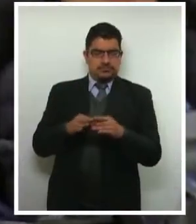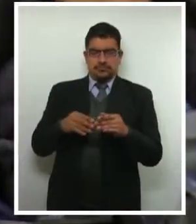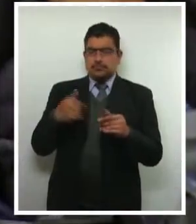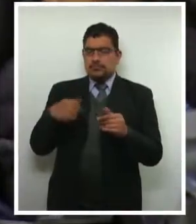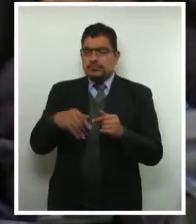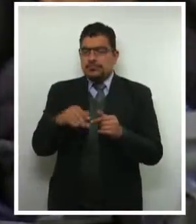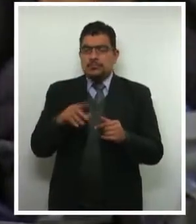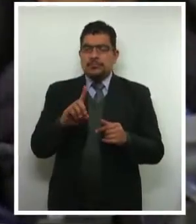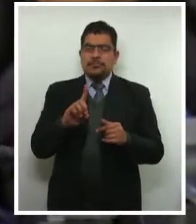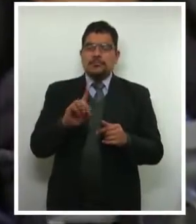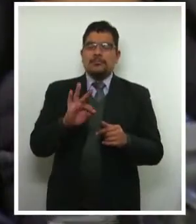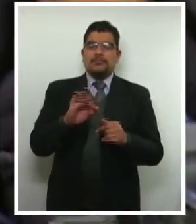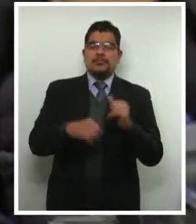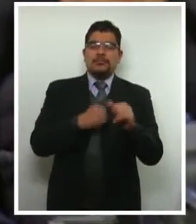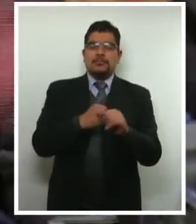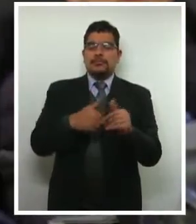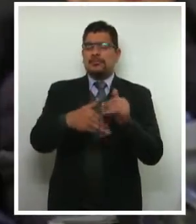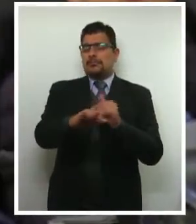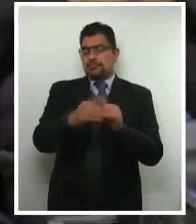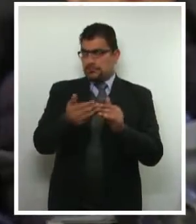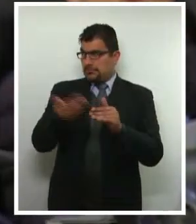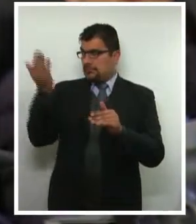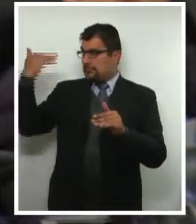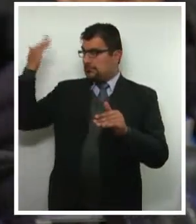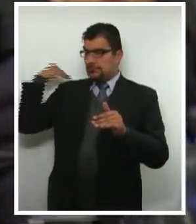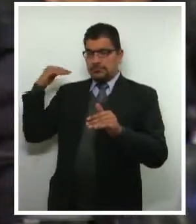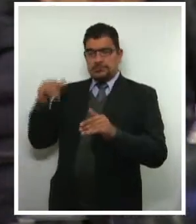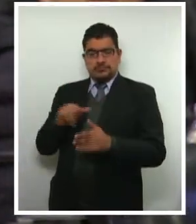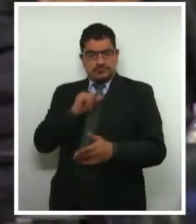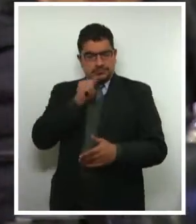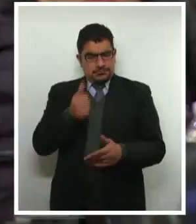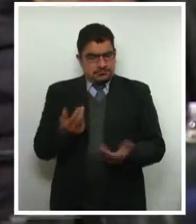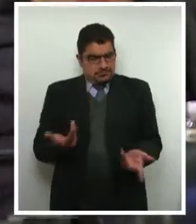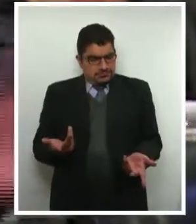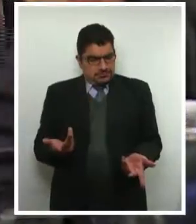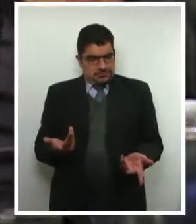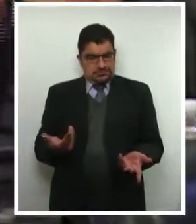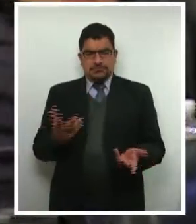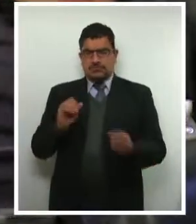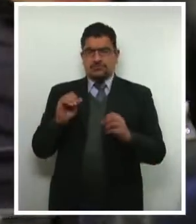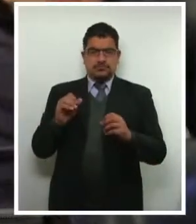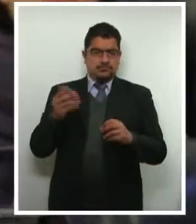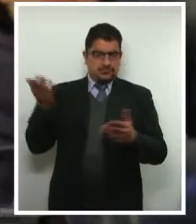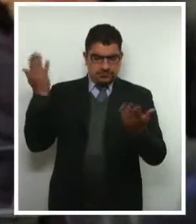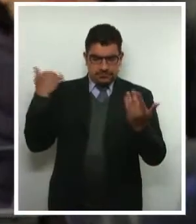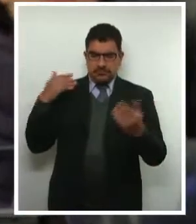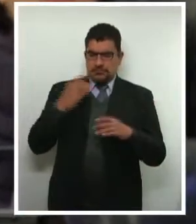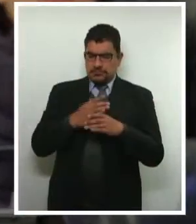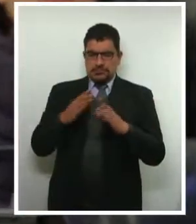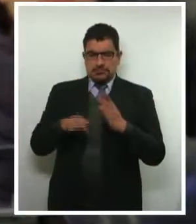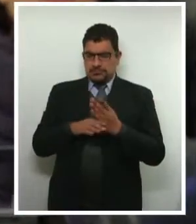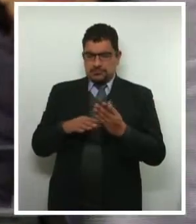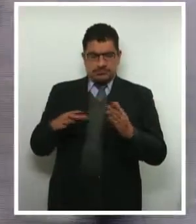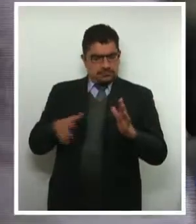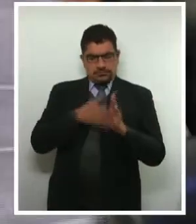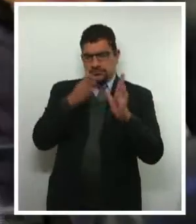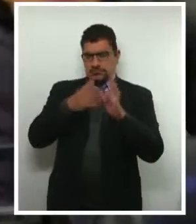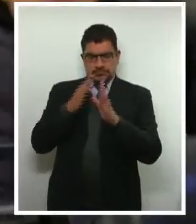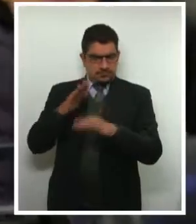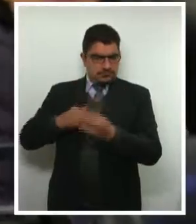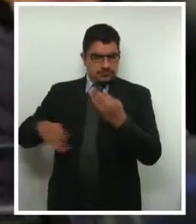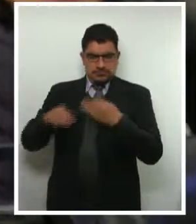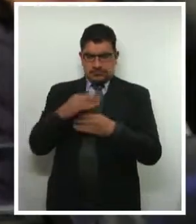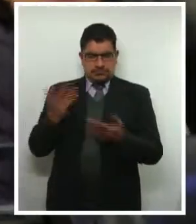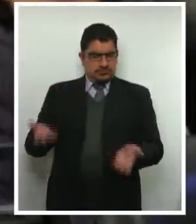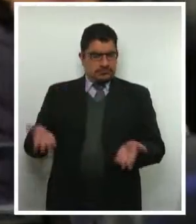últimos 30 o 40 años. Y entonces todo lo que pasó antes y todo lo que se construyó en esta ciudad por todos, ¿de